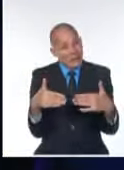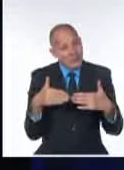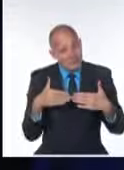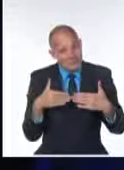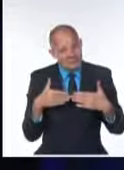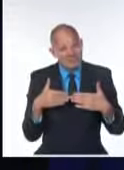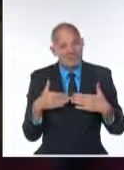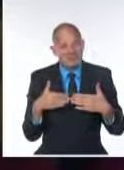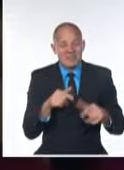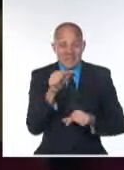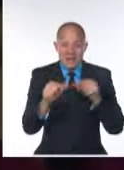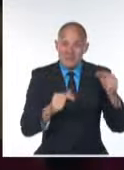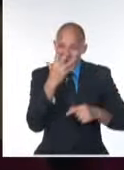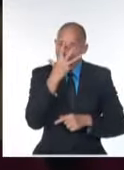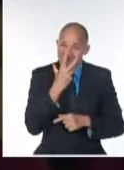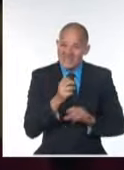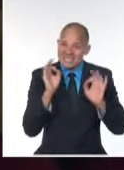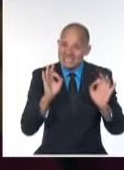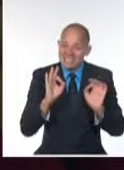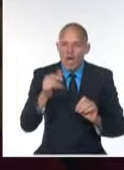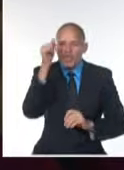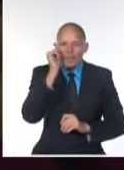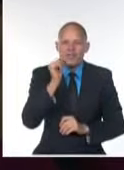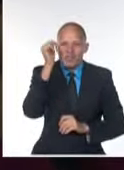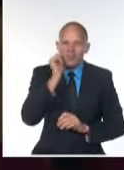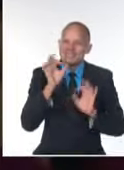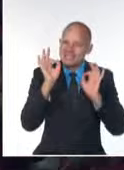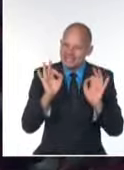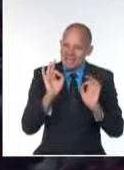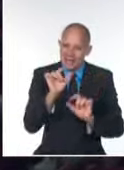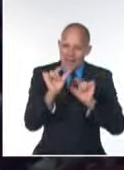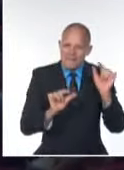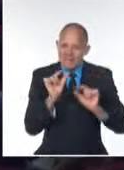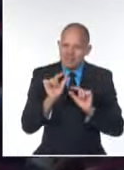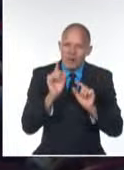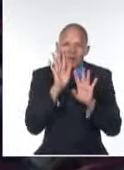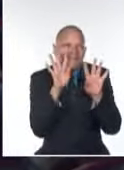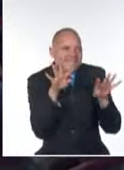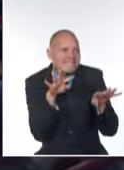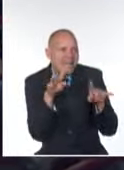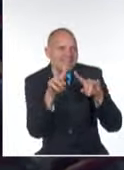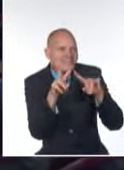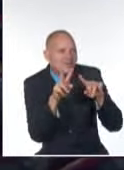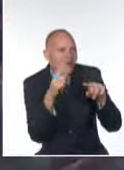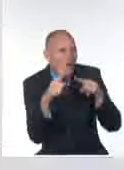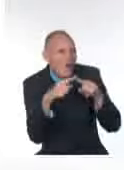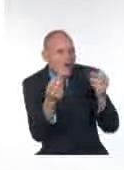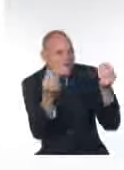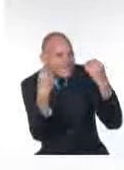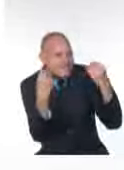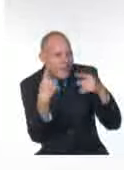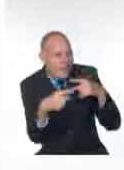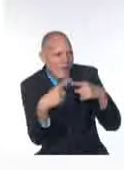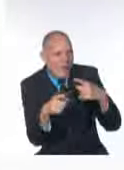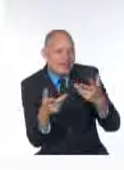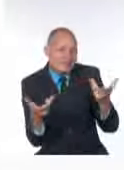y empatía las noches de domingo de muchos hogares y que ha sido compañía y espejo para miles de cubanas y